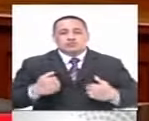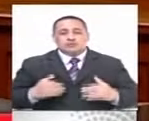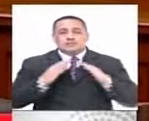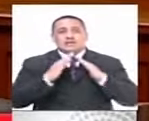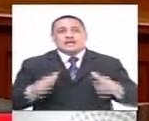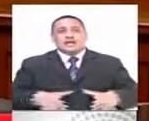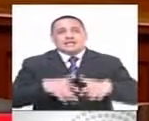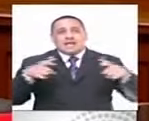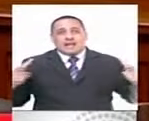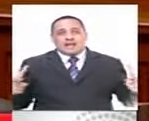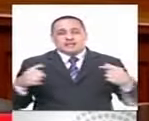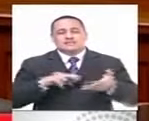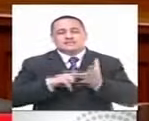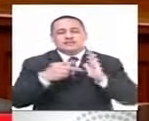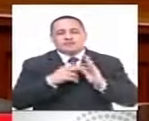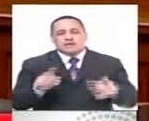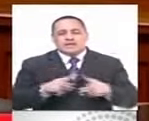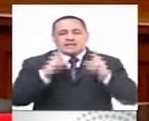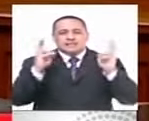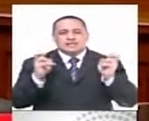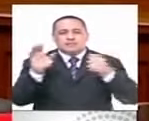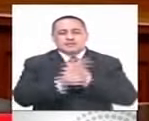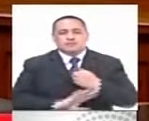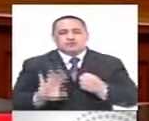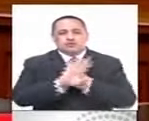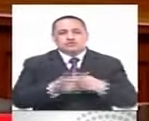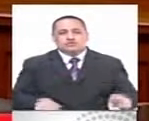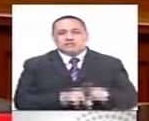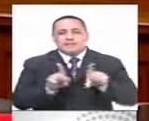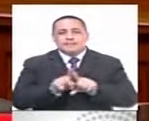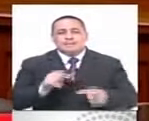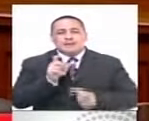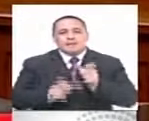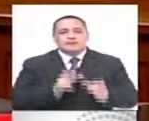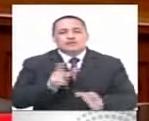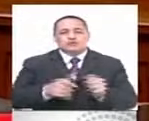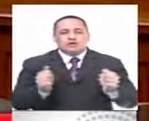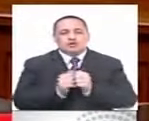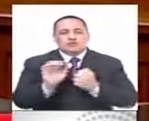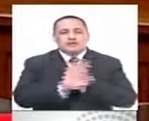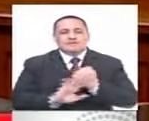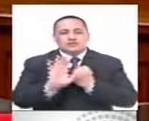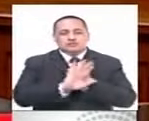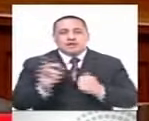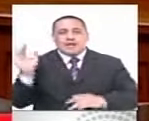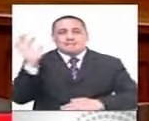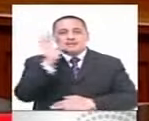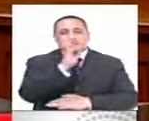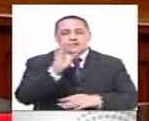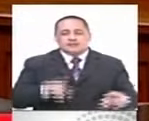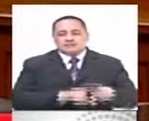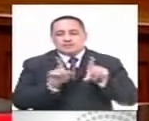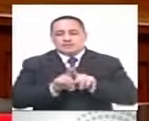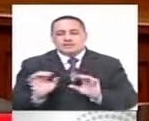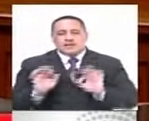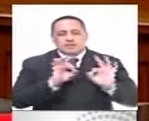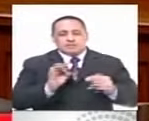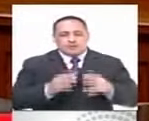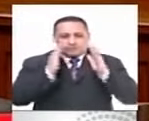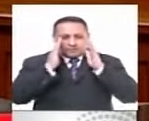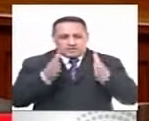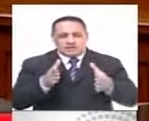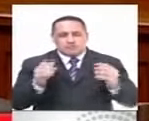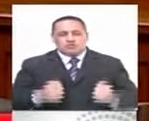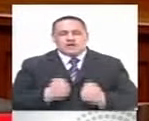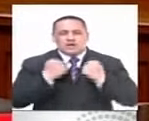Grande, consolidaremos el marco de protección para personas defensoras ambientales. Asimismo, enfocaremos la